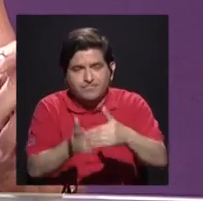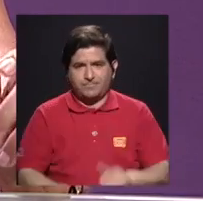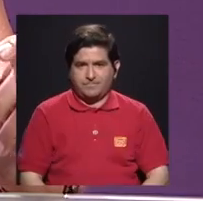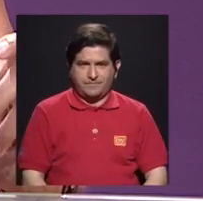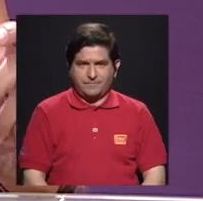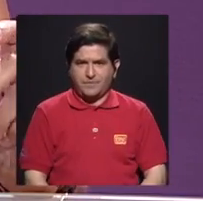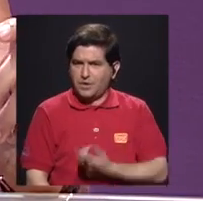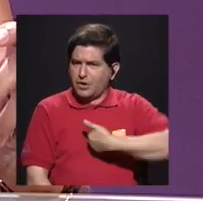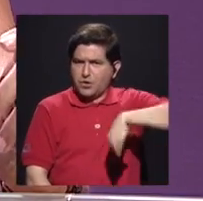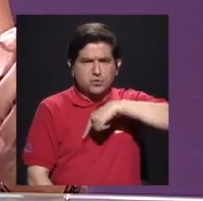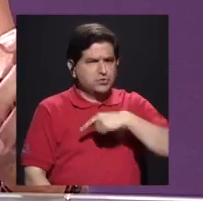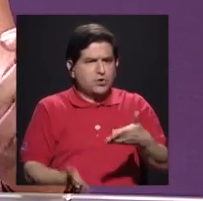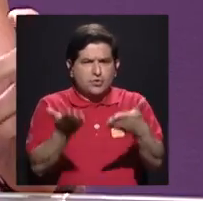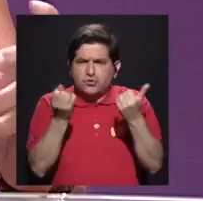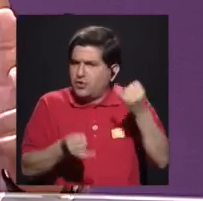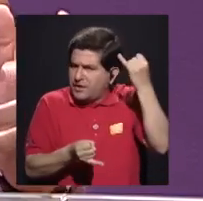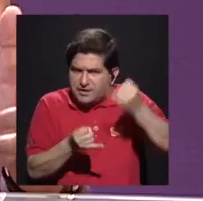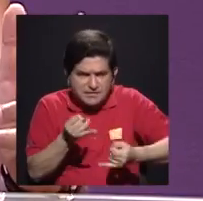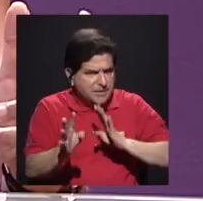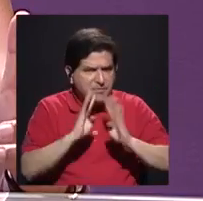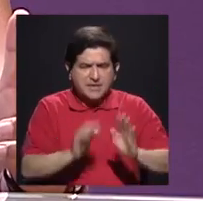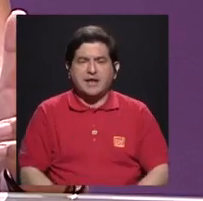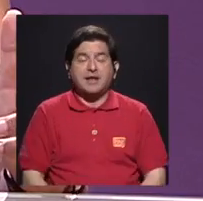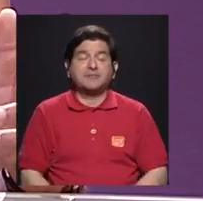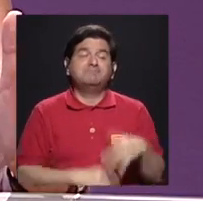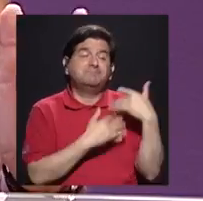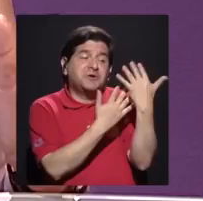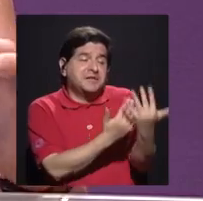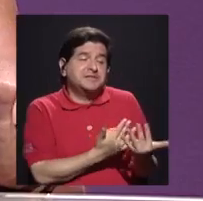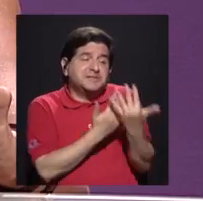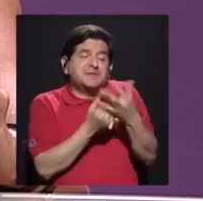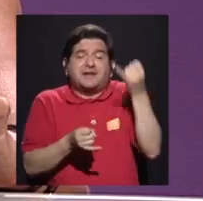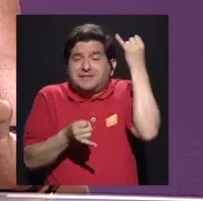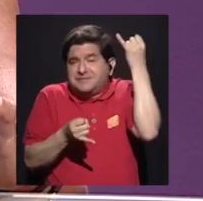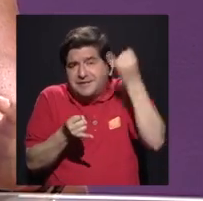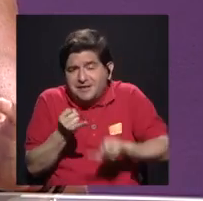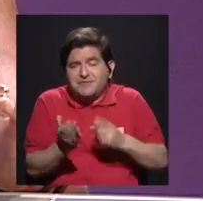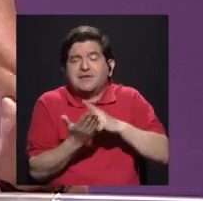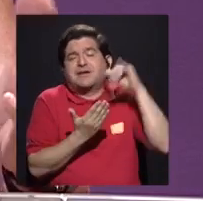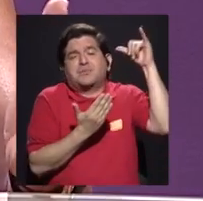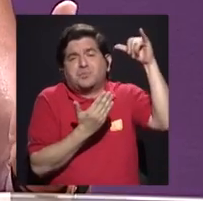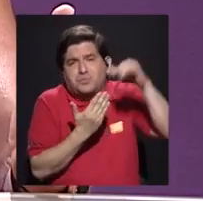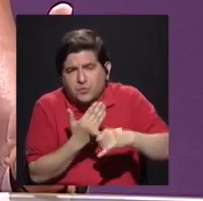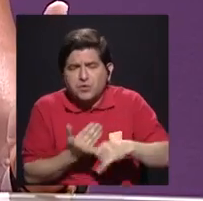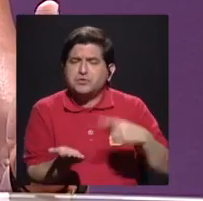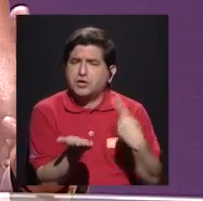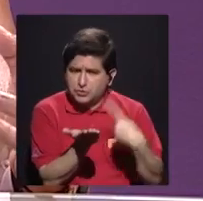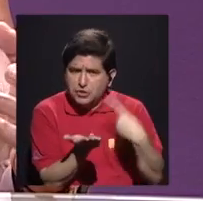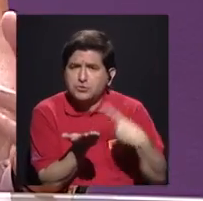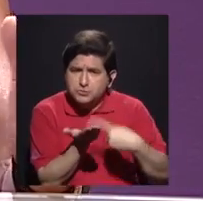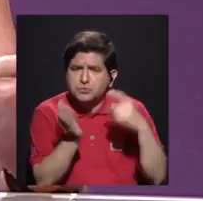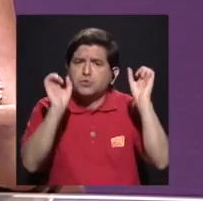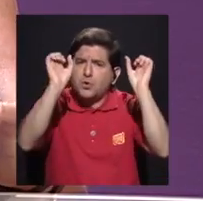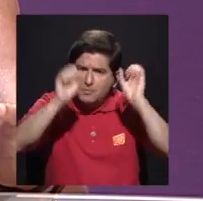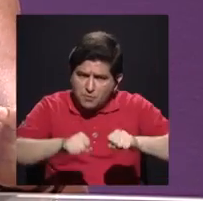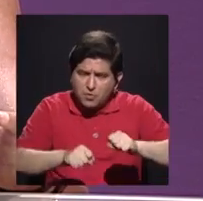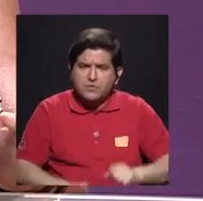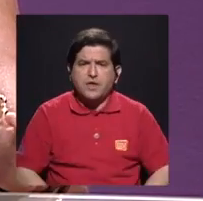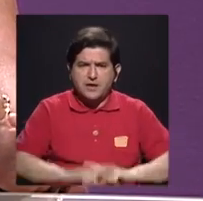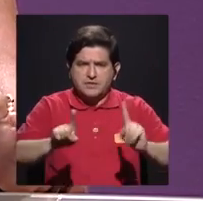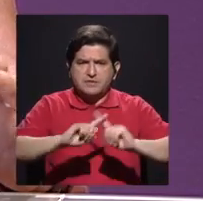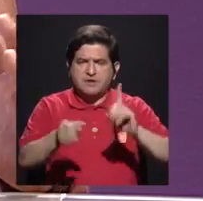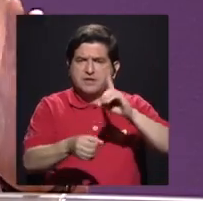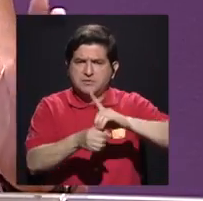no no queremos desmayar en ello agregamos la esperanza de que finalmente este proyecto sea discutido por las y los